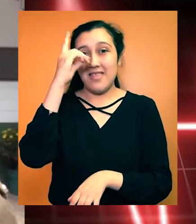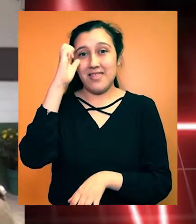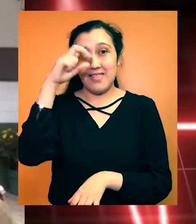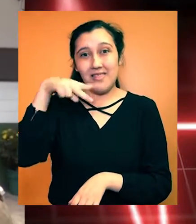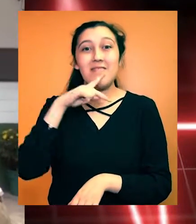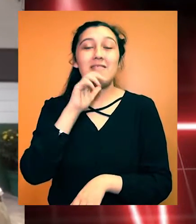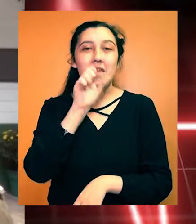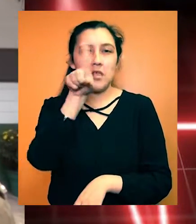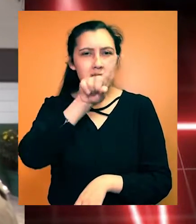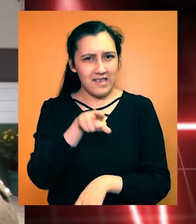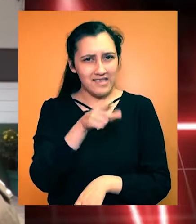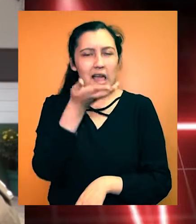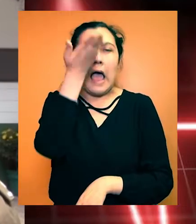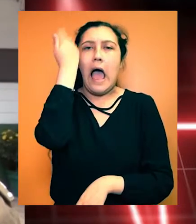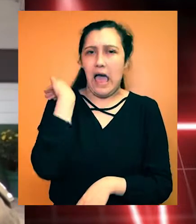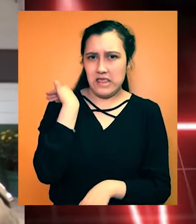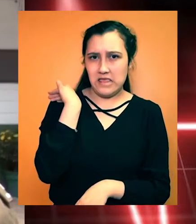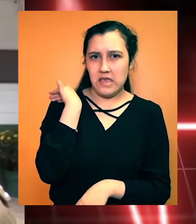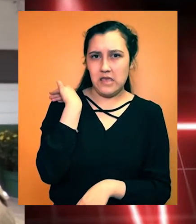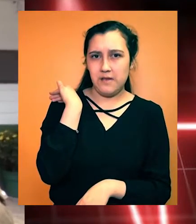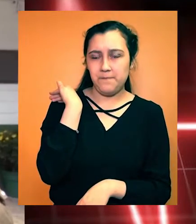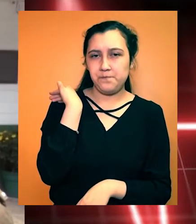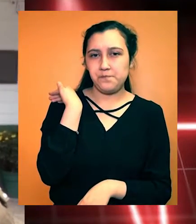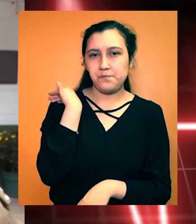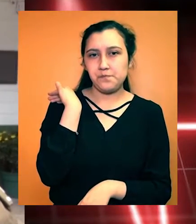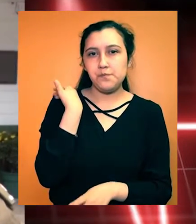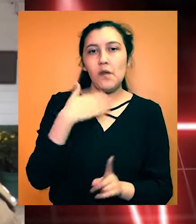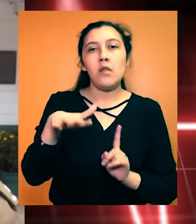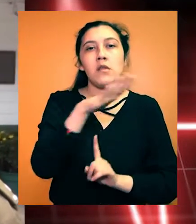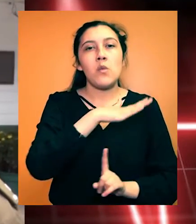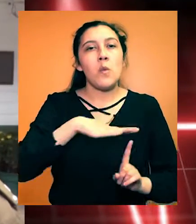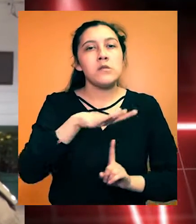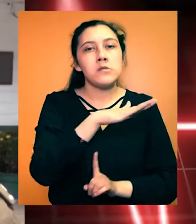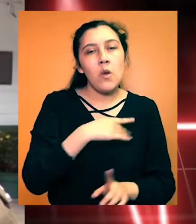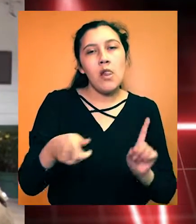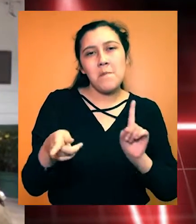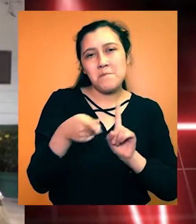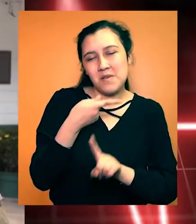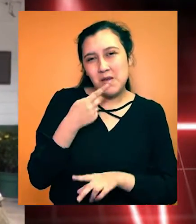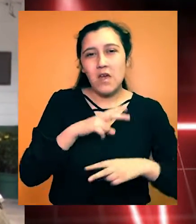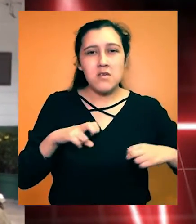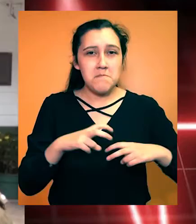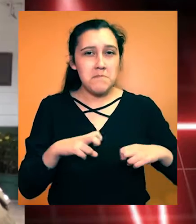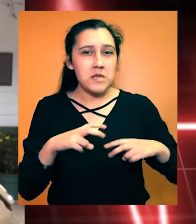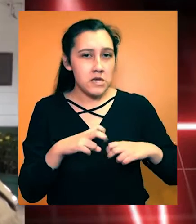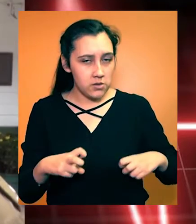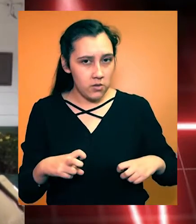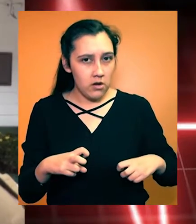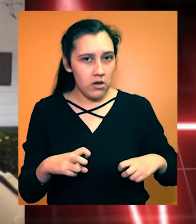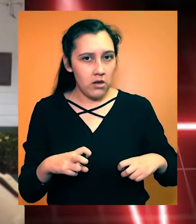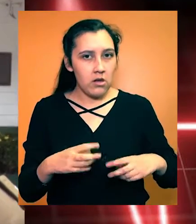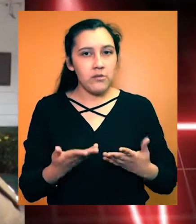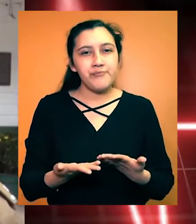portario más o menos importante, y que fueron aparentemente por la situación en las primeras diligencias que se están realizando en este